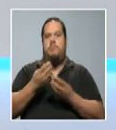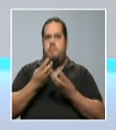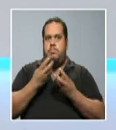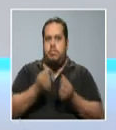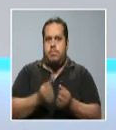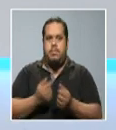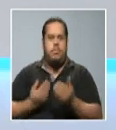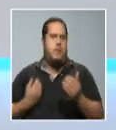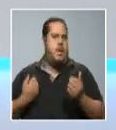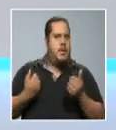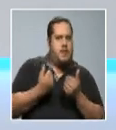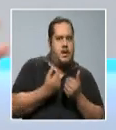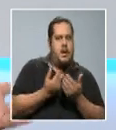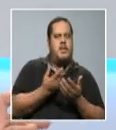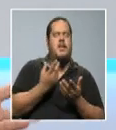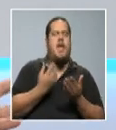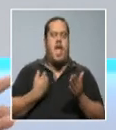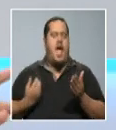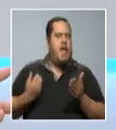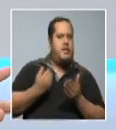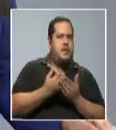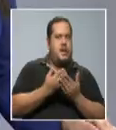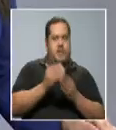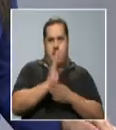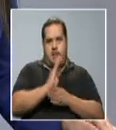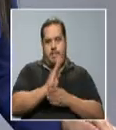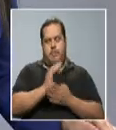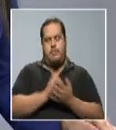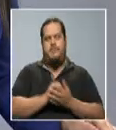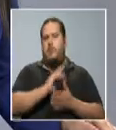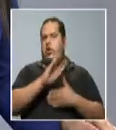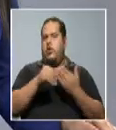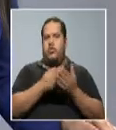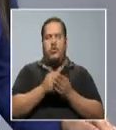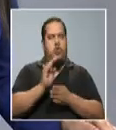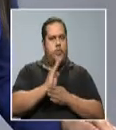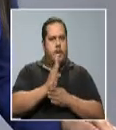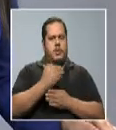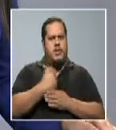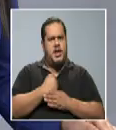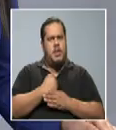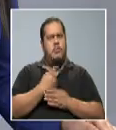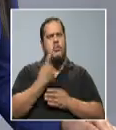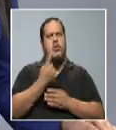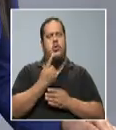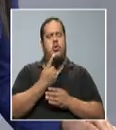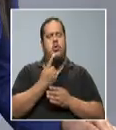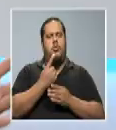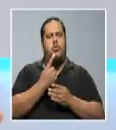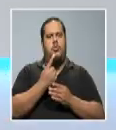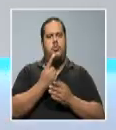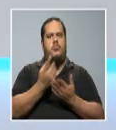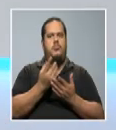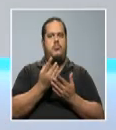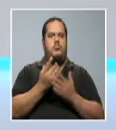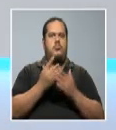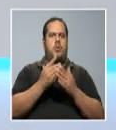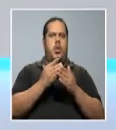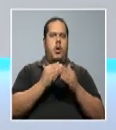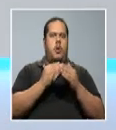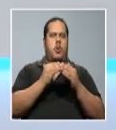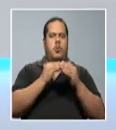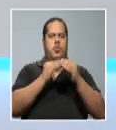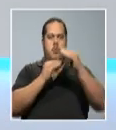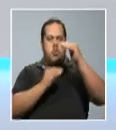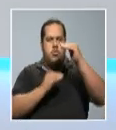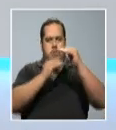a la entidad financiera. Todas las entidades tenemos cierto margen de tolerancia, por decirlo de alguna manera,